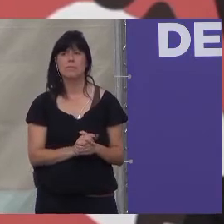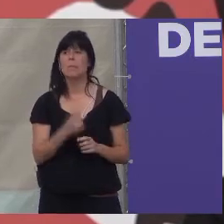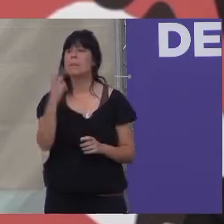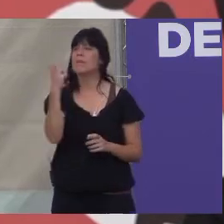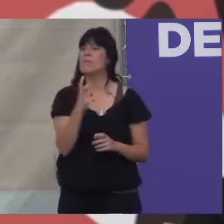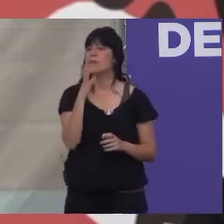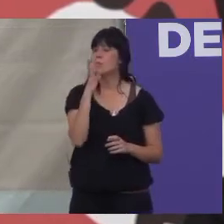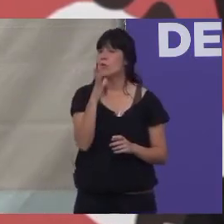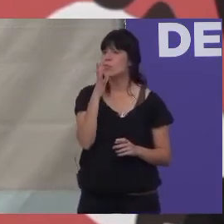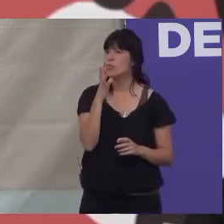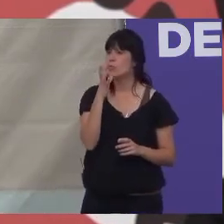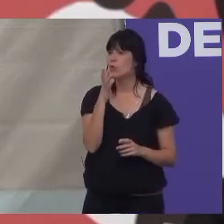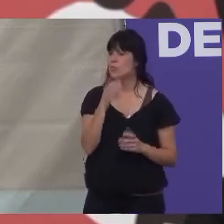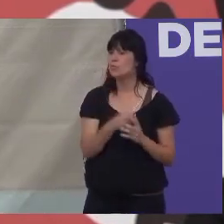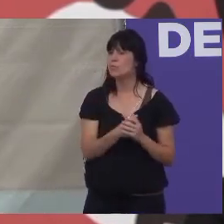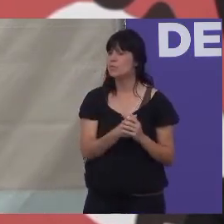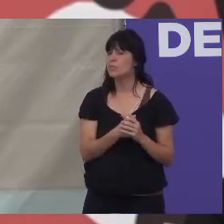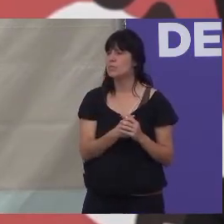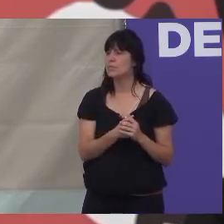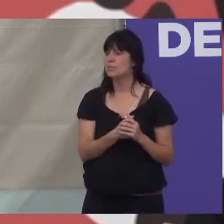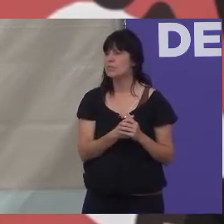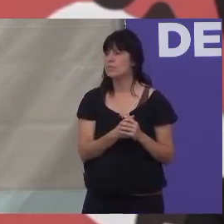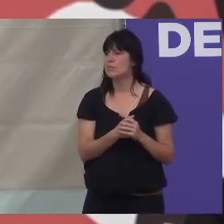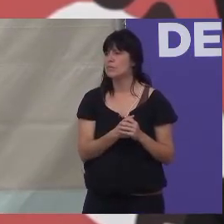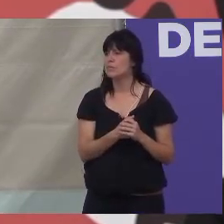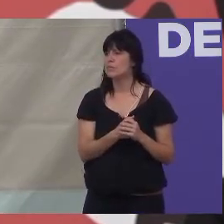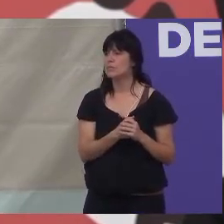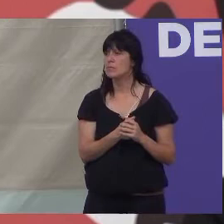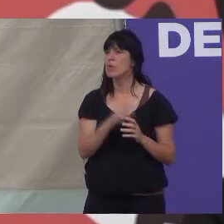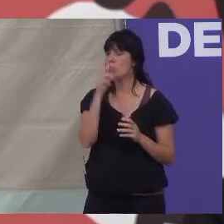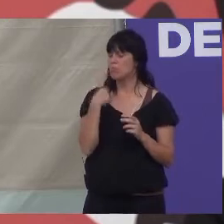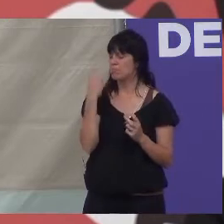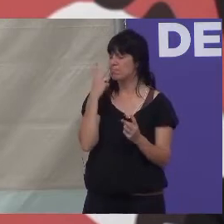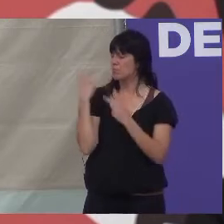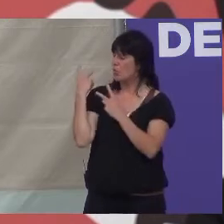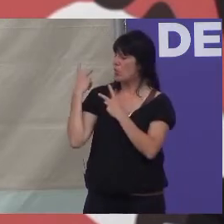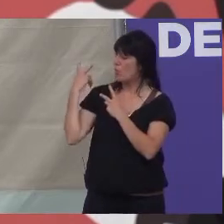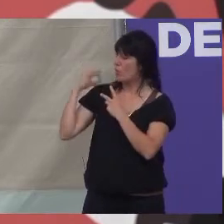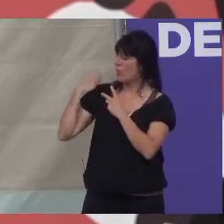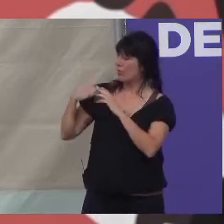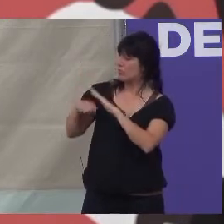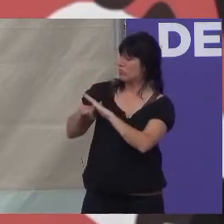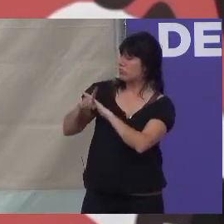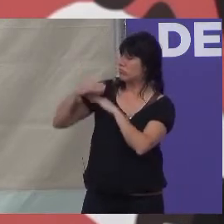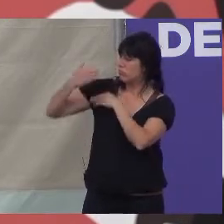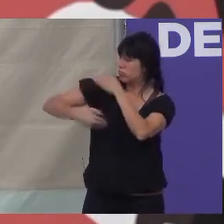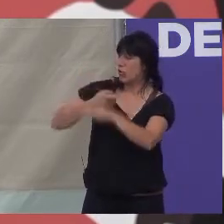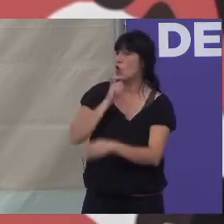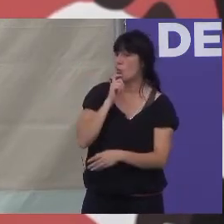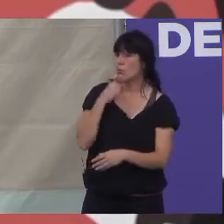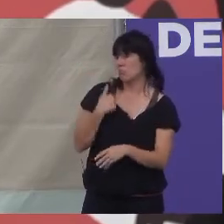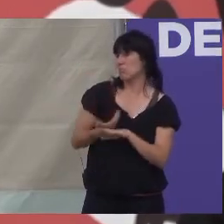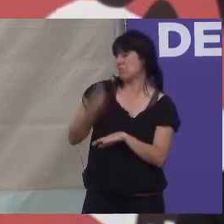determinada por la evolución que he visto en Podemos. Yo ya llevo un tiempo